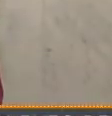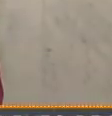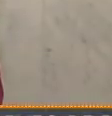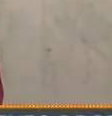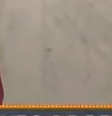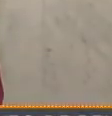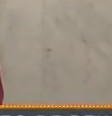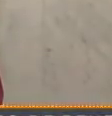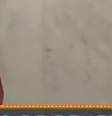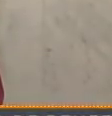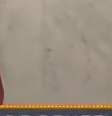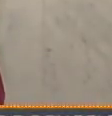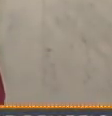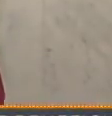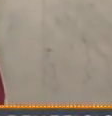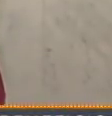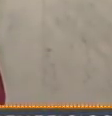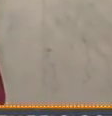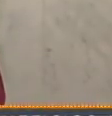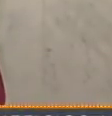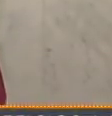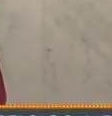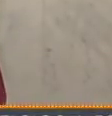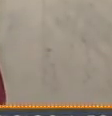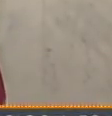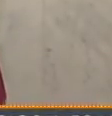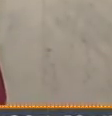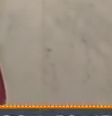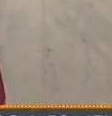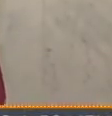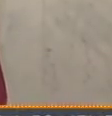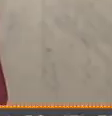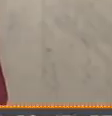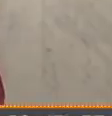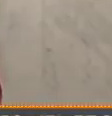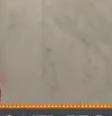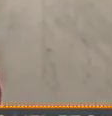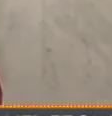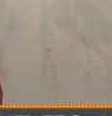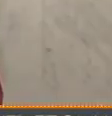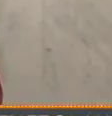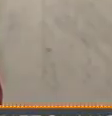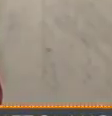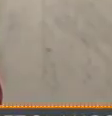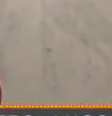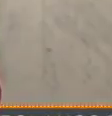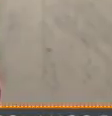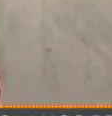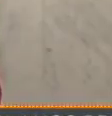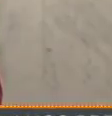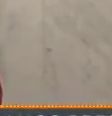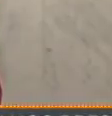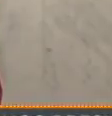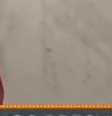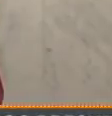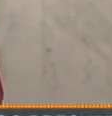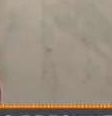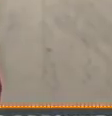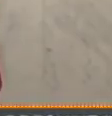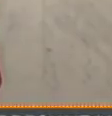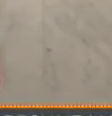financiero terrible, una puñalada financiera, económica, comercial contra Venezuela, para arrodillarnos,